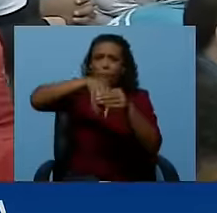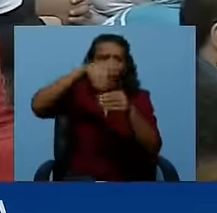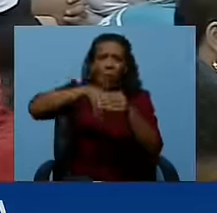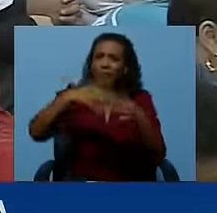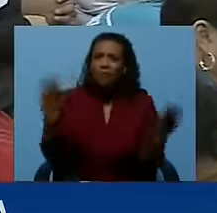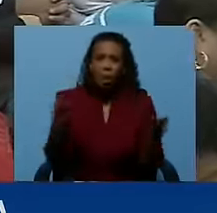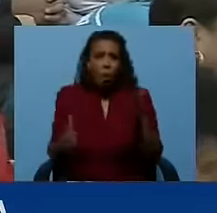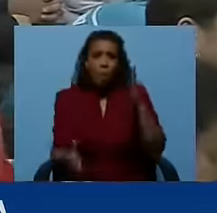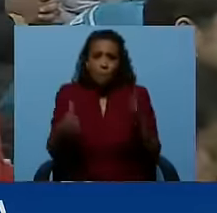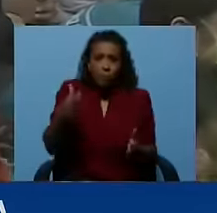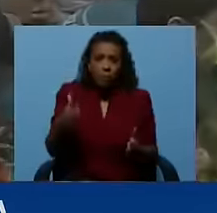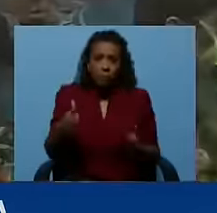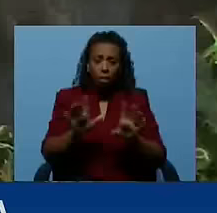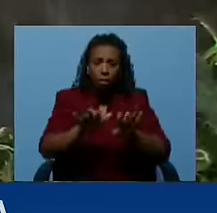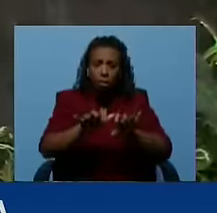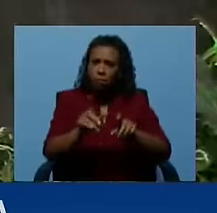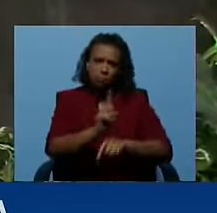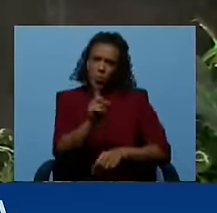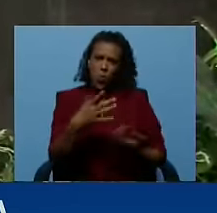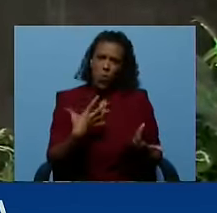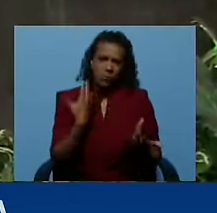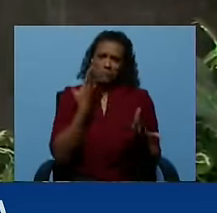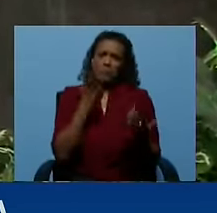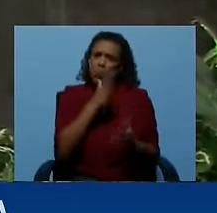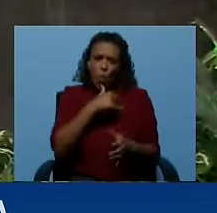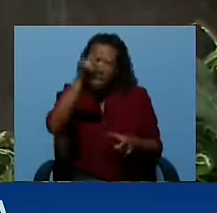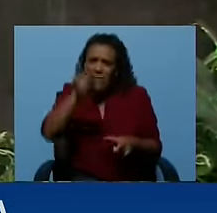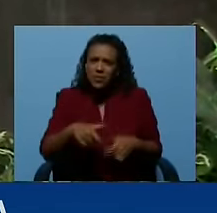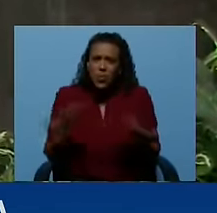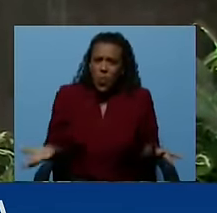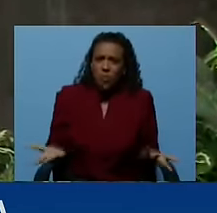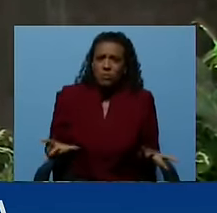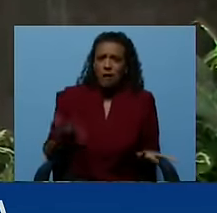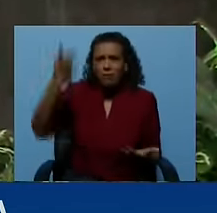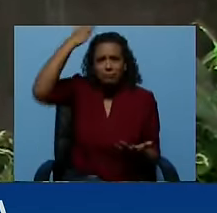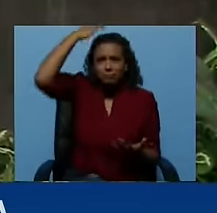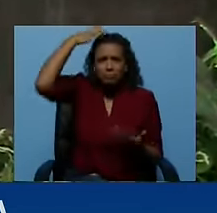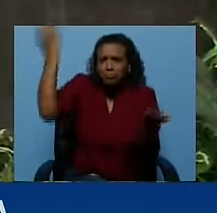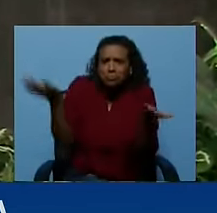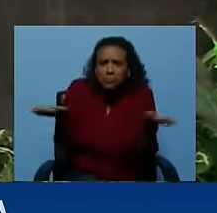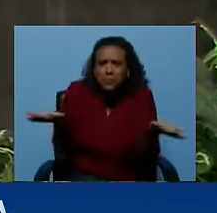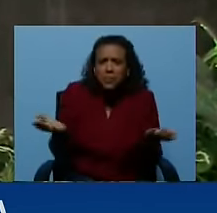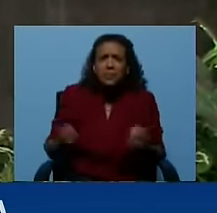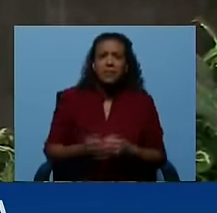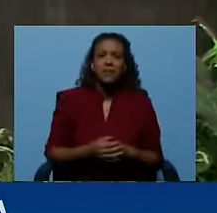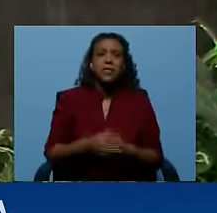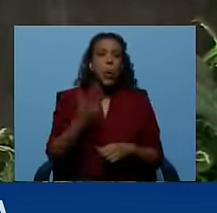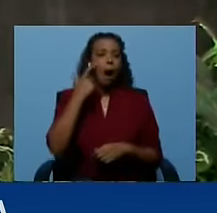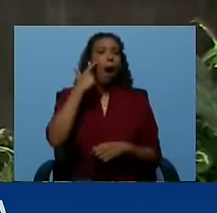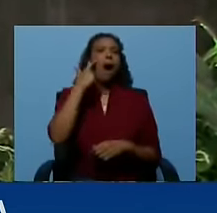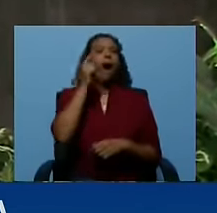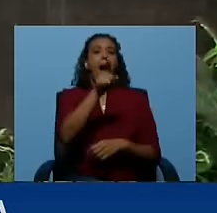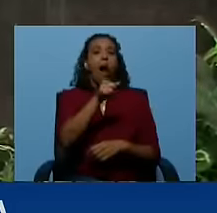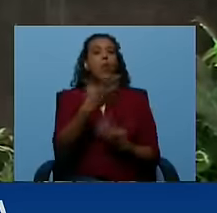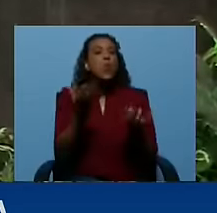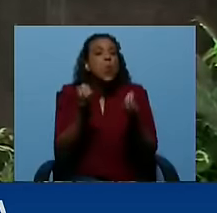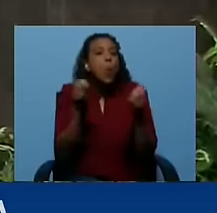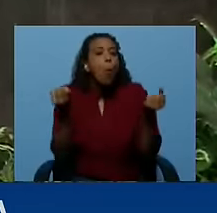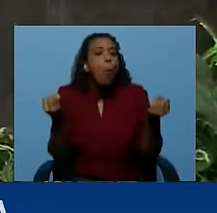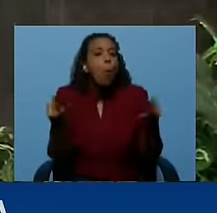Y yo dije ese día, ¿Cuántos